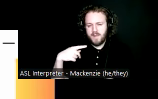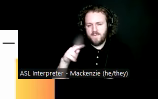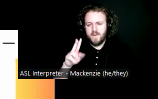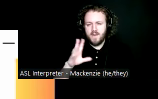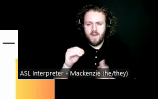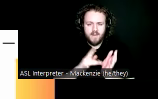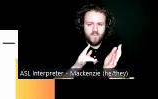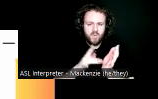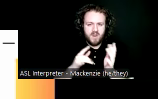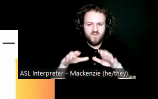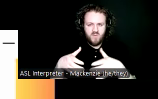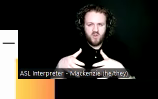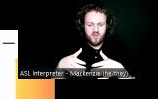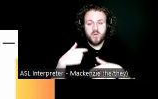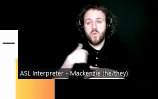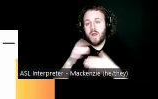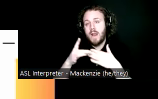estamos